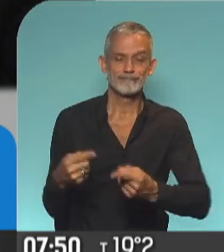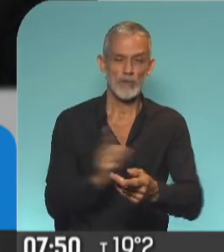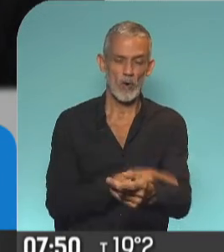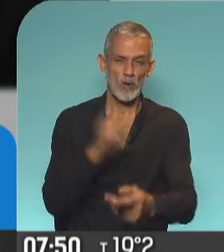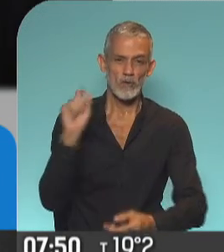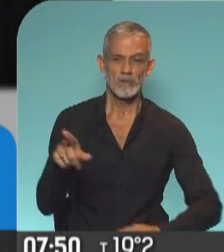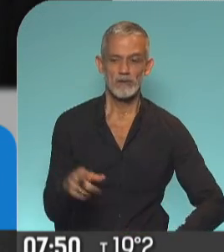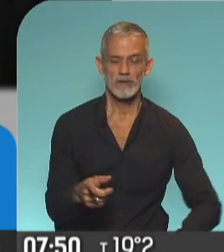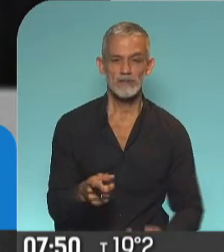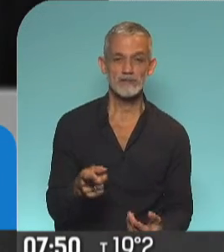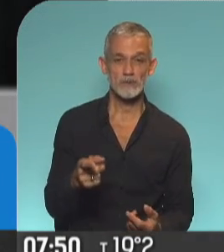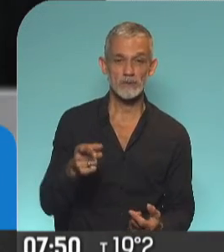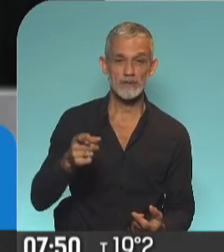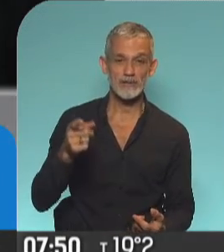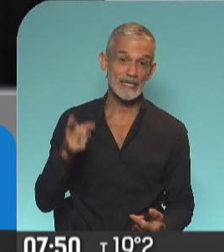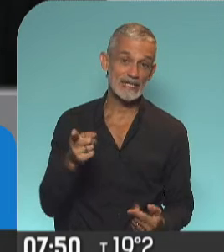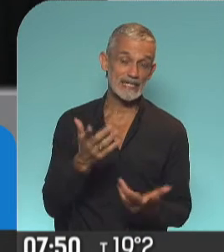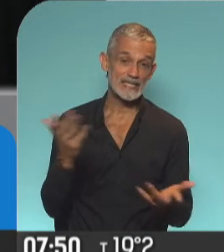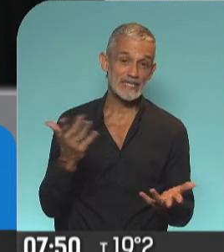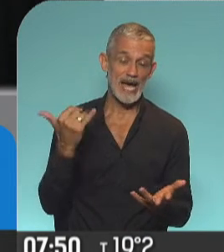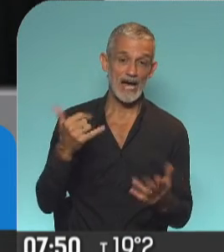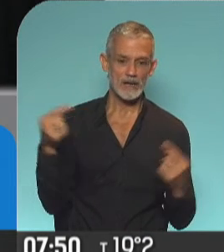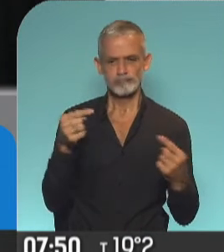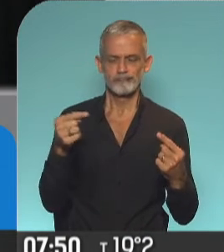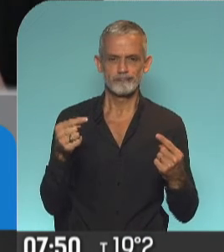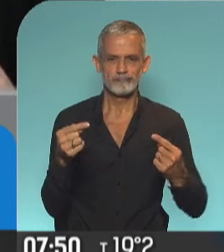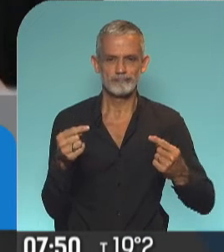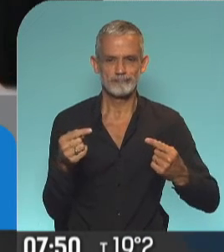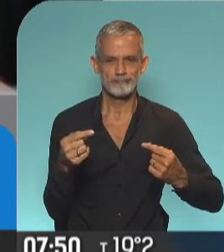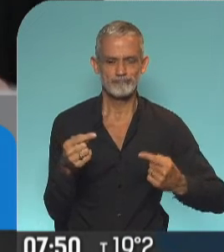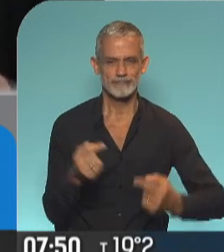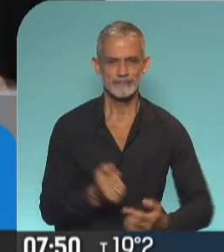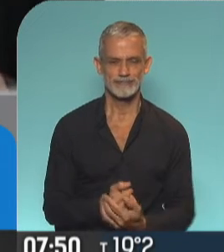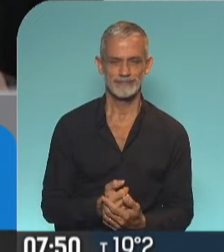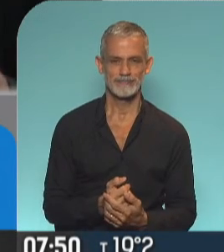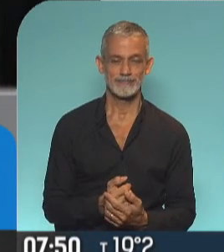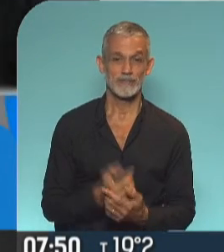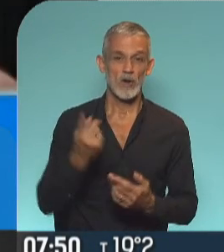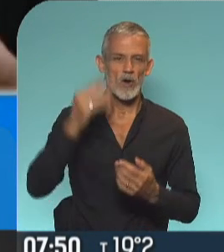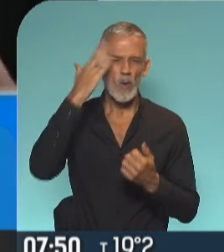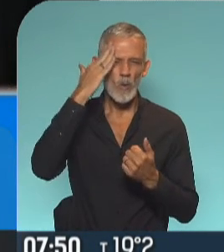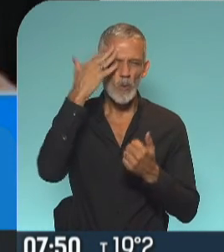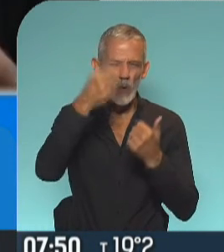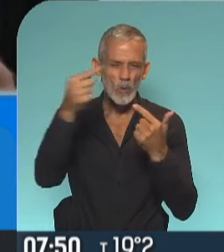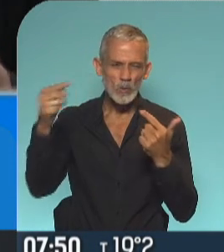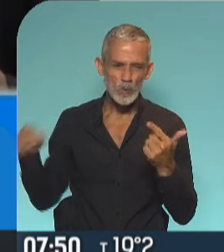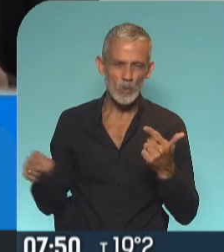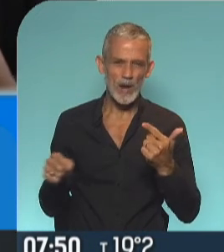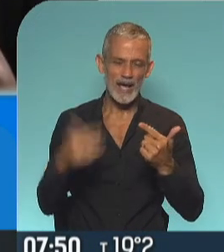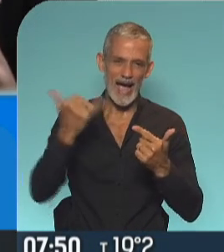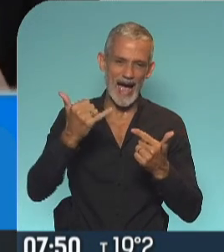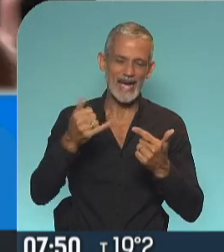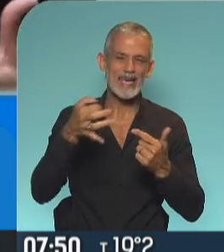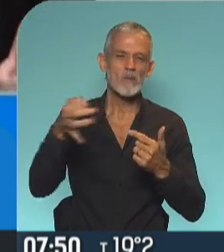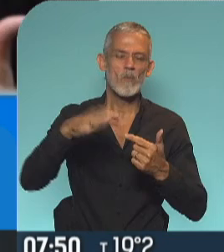digamos, tienen ahí un encontronazo con la pluriculturalidad y cultura que tienen los